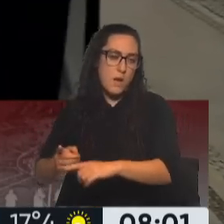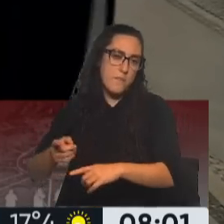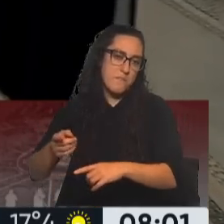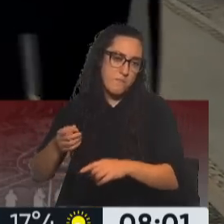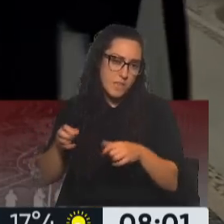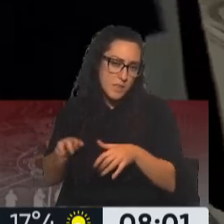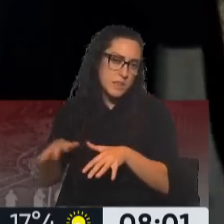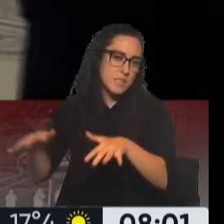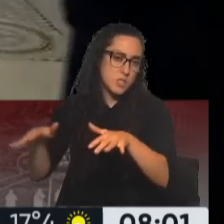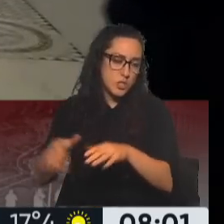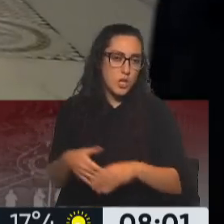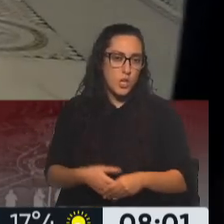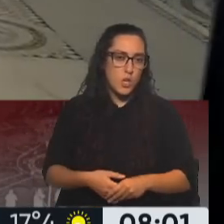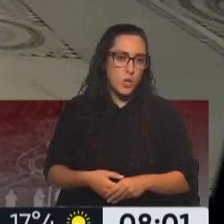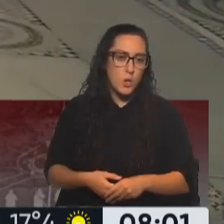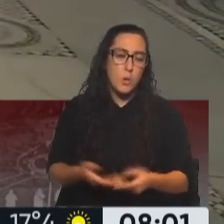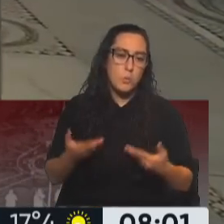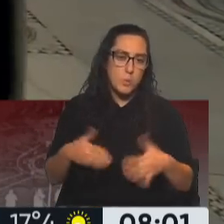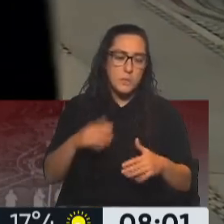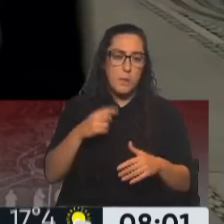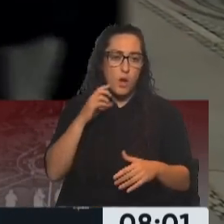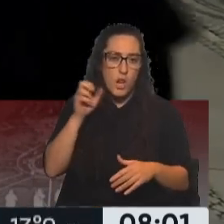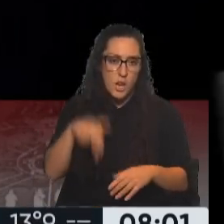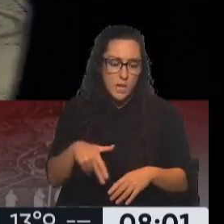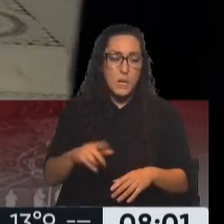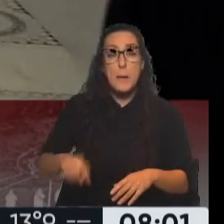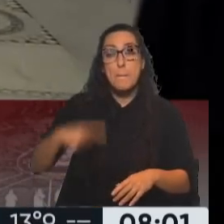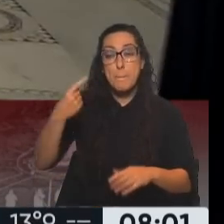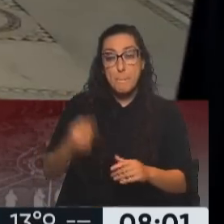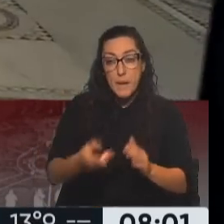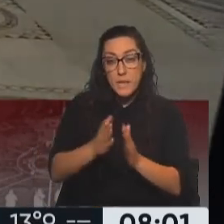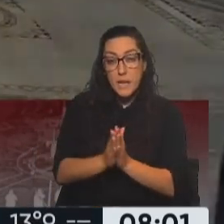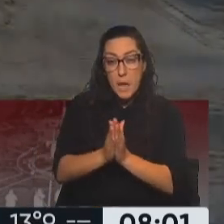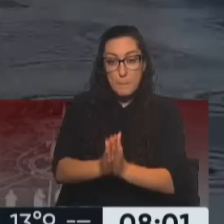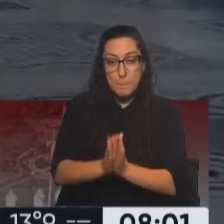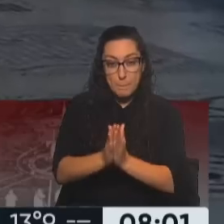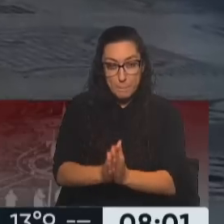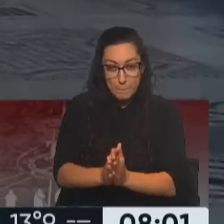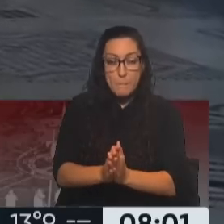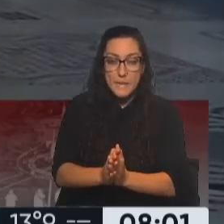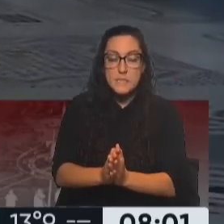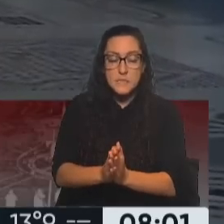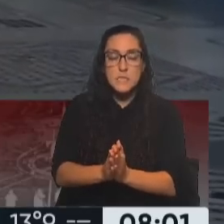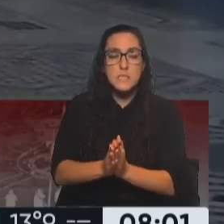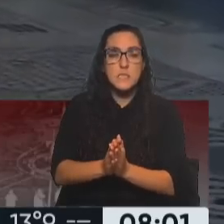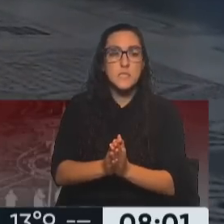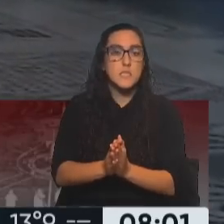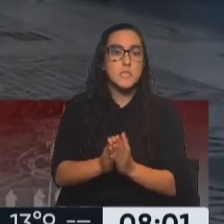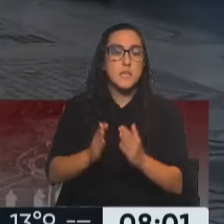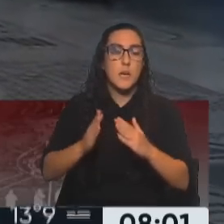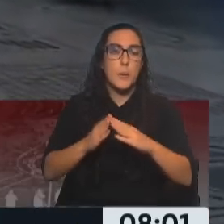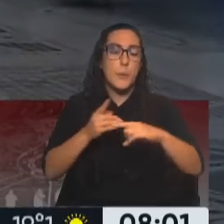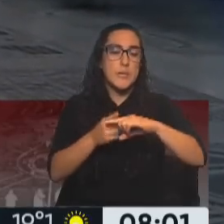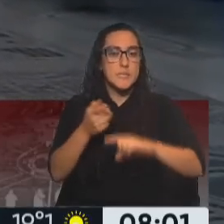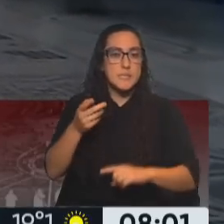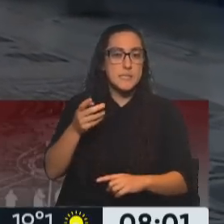creo la haga Parolin. Mañana la misa. Mañana. Pero esa es en la Basílica de San Pedro.